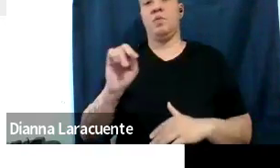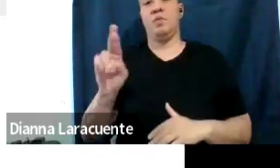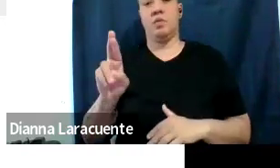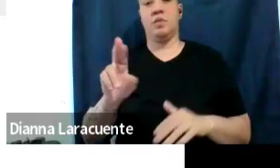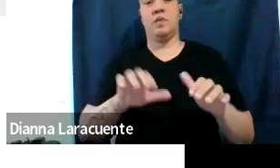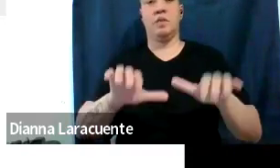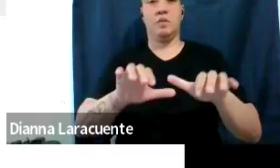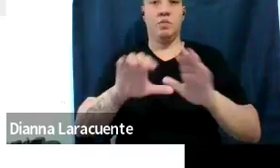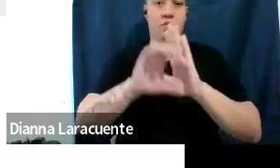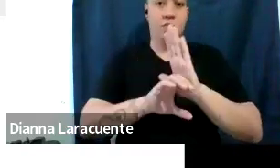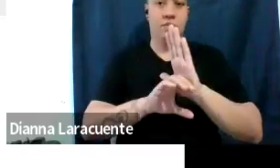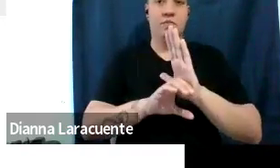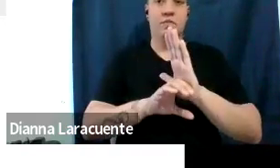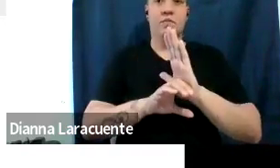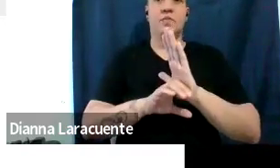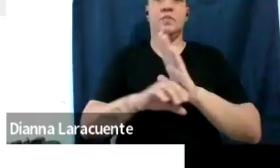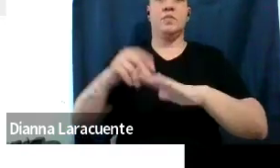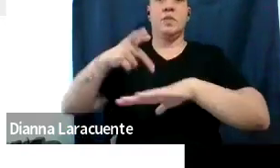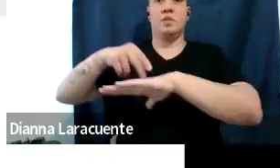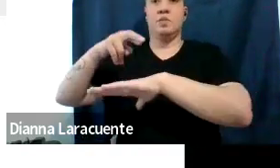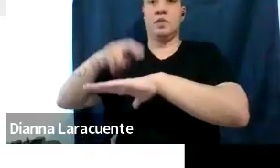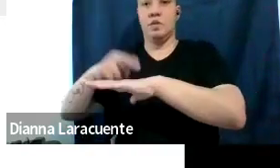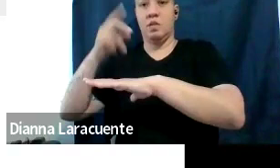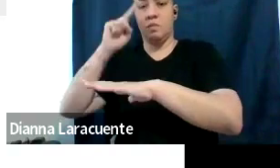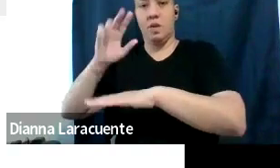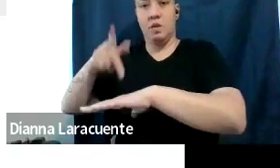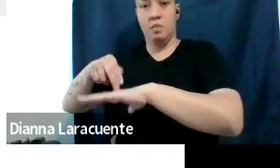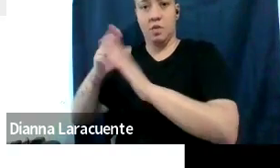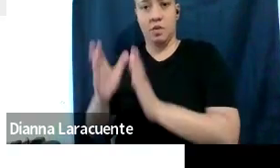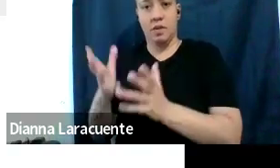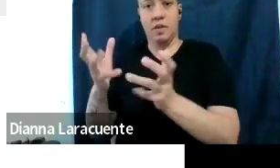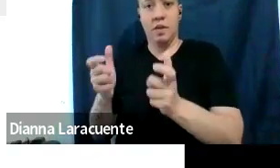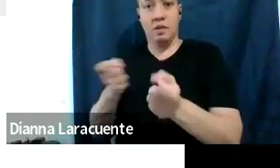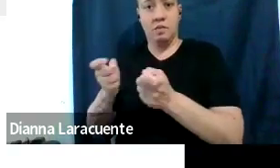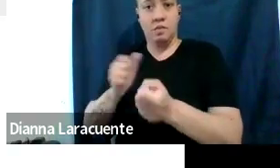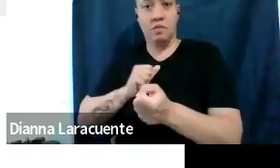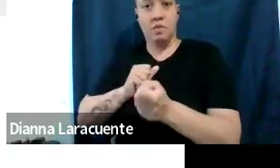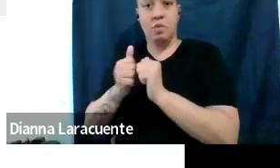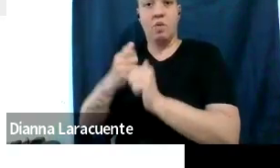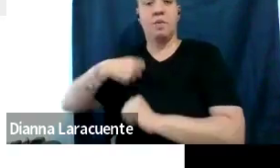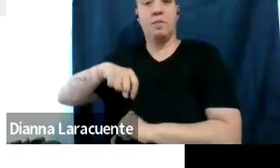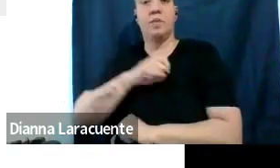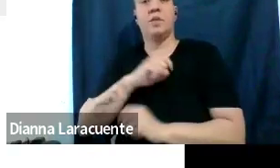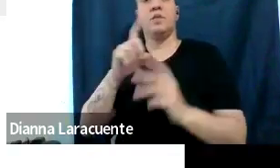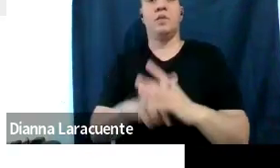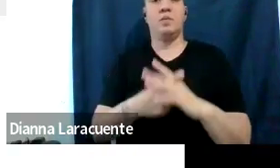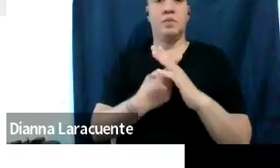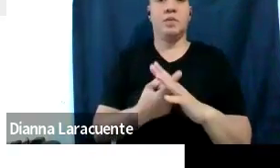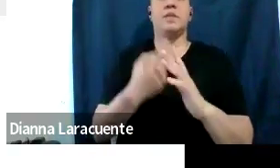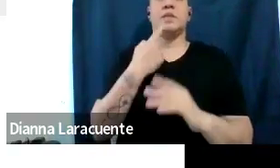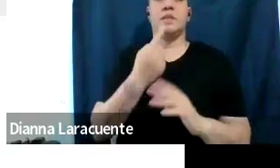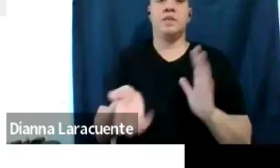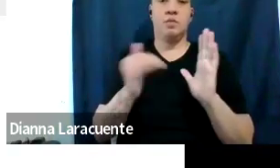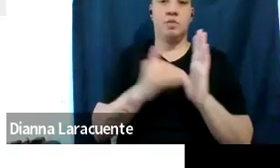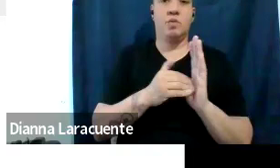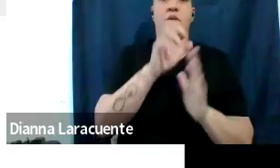la Constitución: Puerto Rico para los puertorriqueños, queremos gobernarnos con España, y lo va a empezar a decir otra vez con